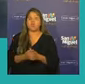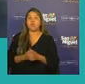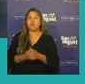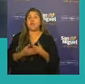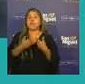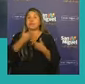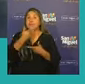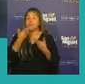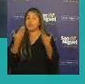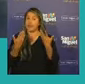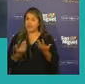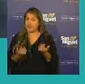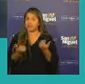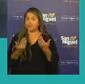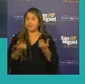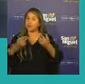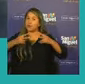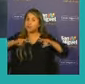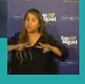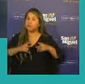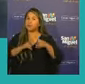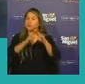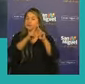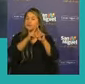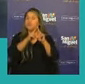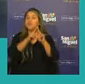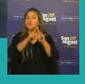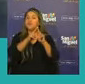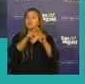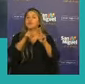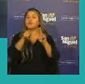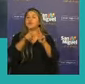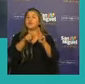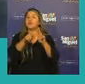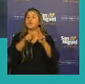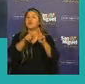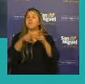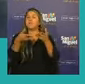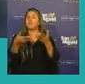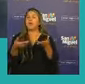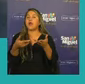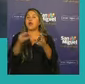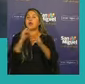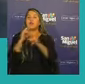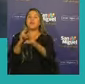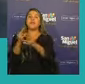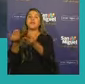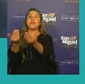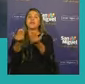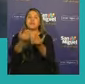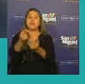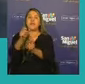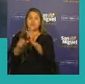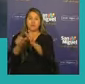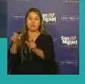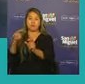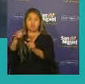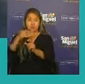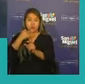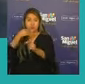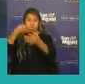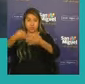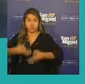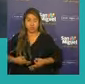necesario también tener infraestructura que responda a las necesidades, pero también aseguren la